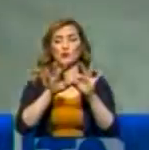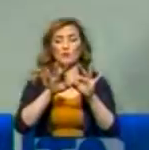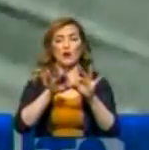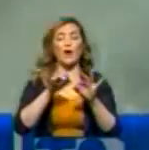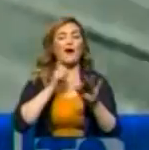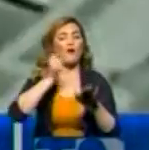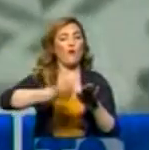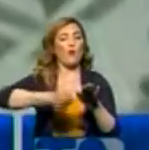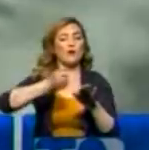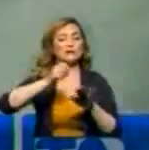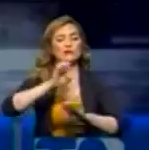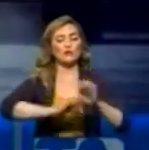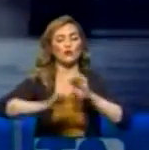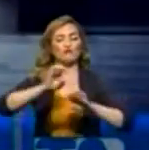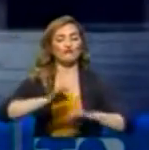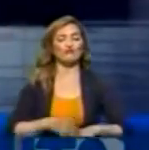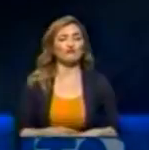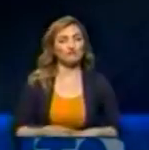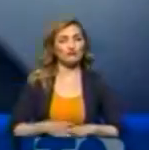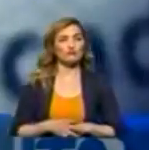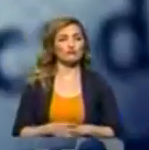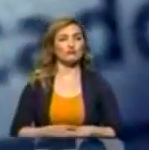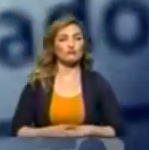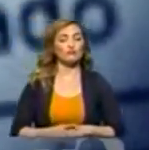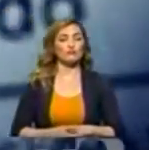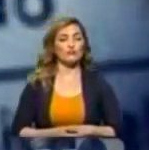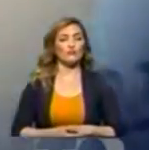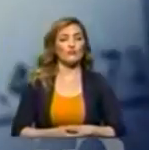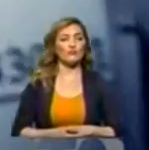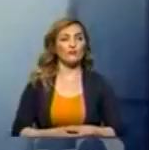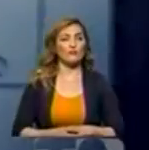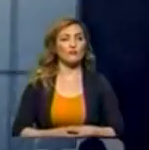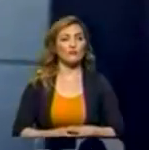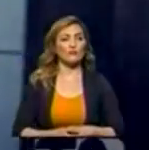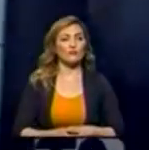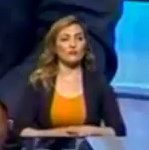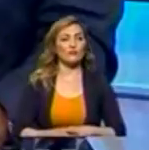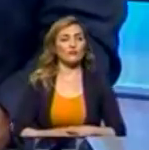el tribunal del caso. En Quito, Fausto Yepes, 24 horas.